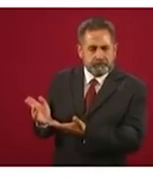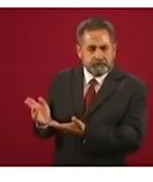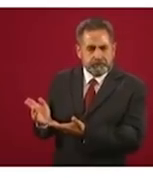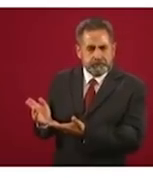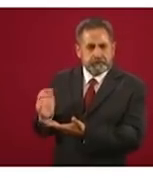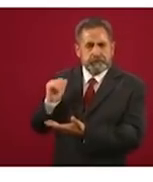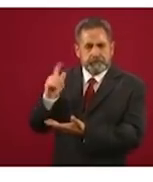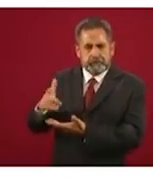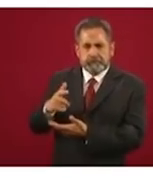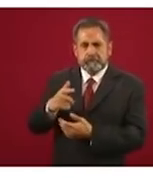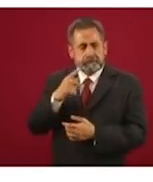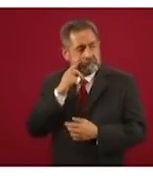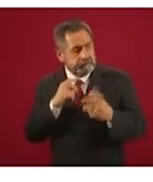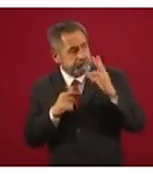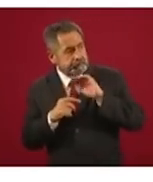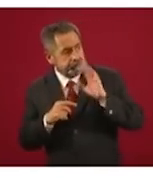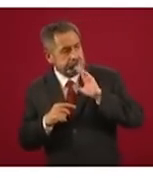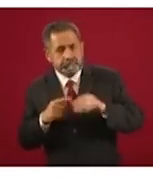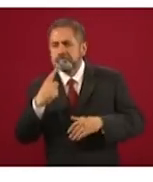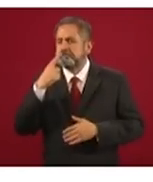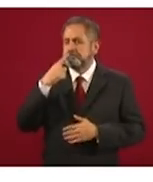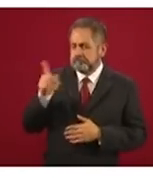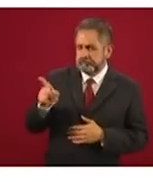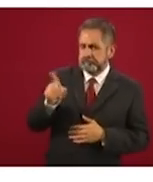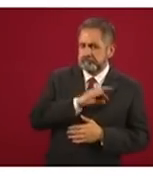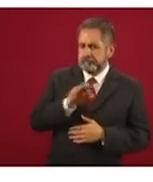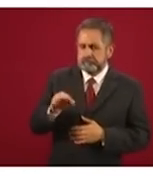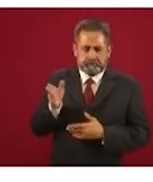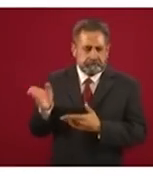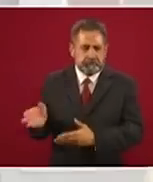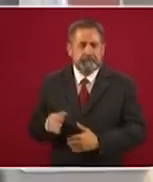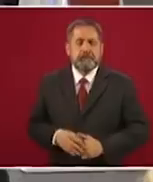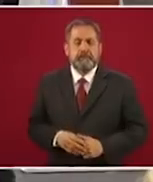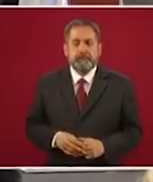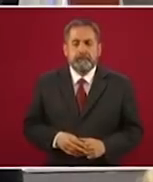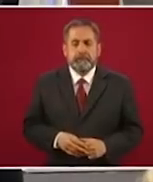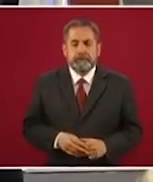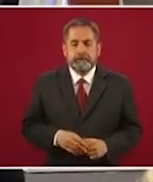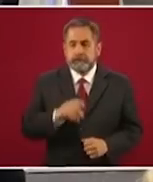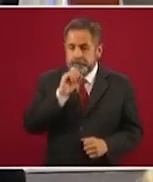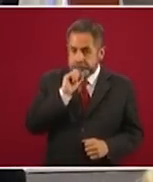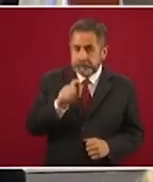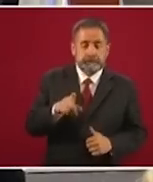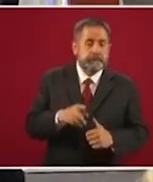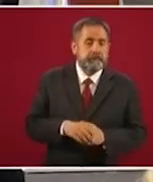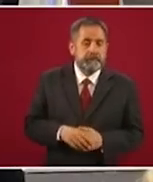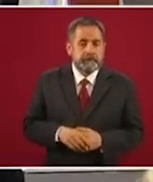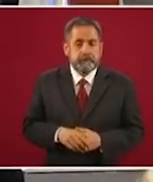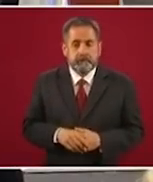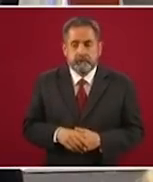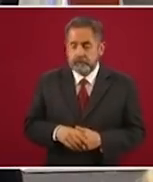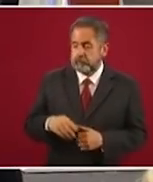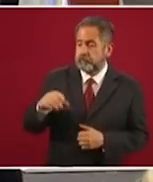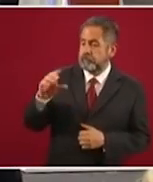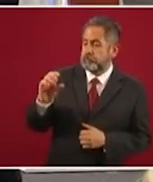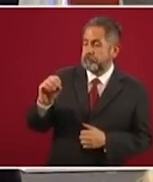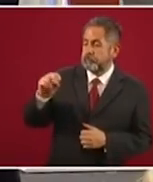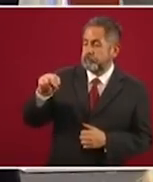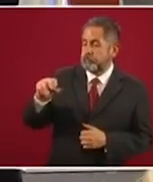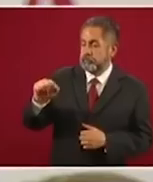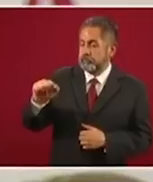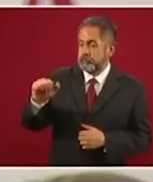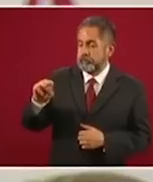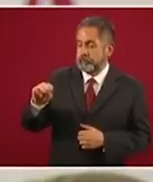puede denunciar cualquier anomalía. Y algo que existe también es la Comisión Nacional de Arbitraje